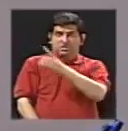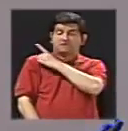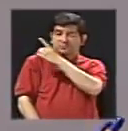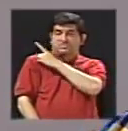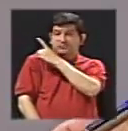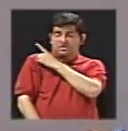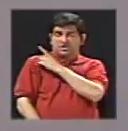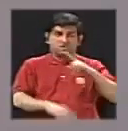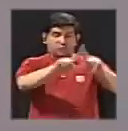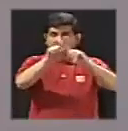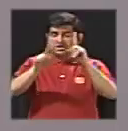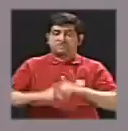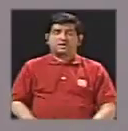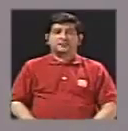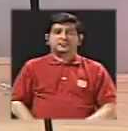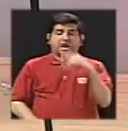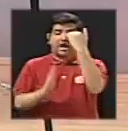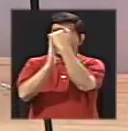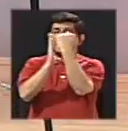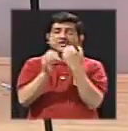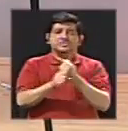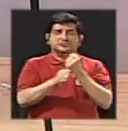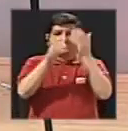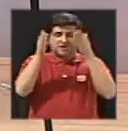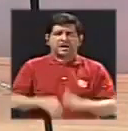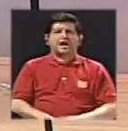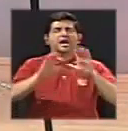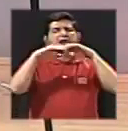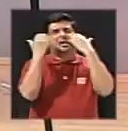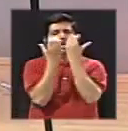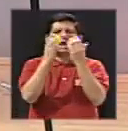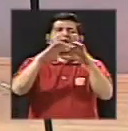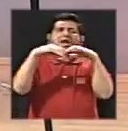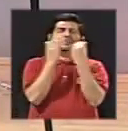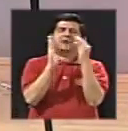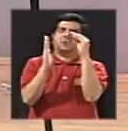hacen los cuadros de personal donde se incluye la categoría,